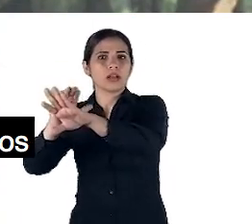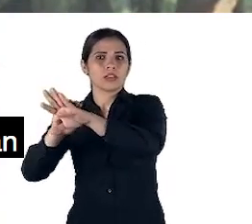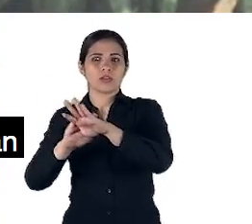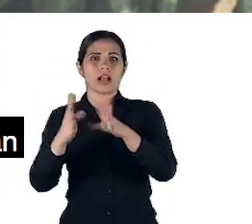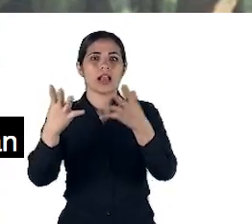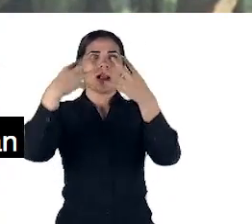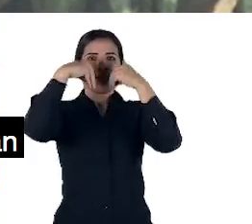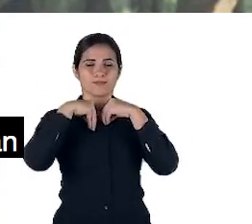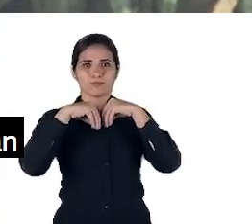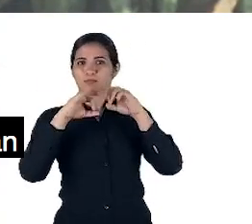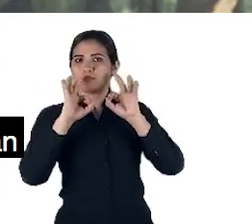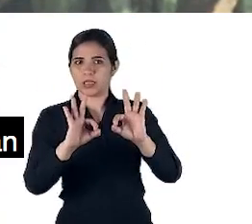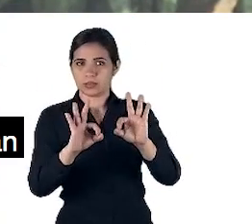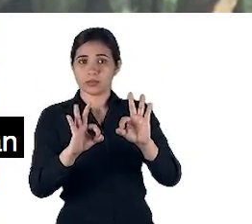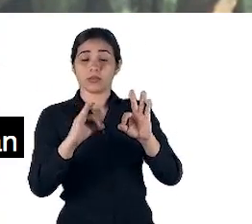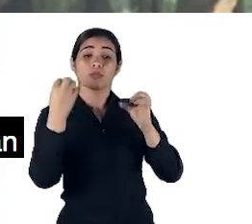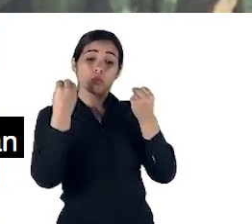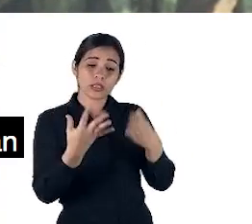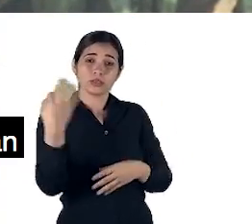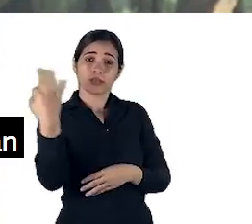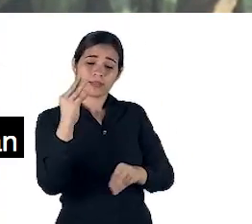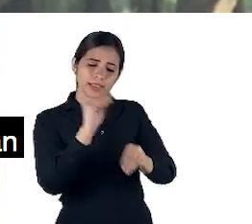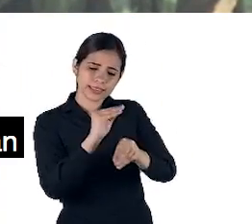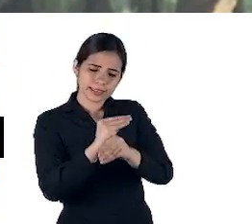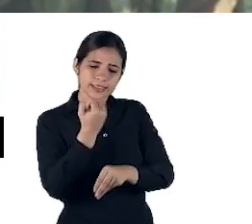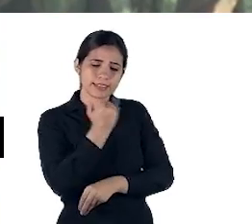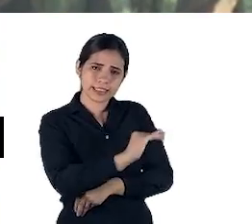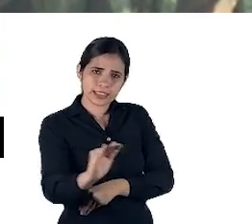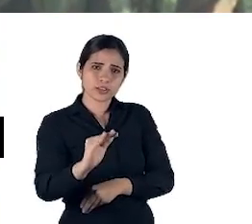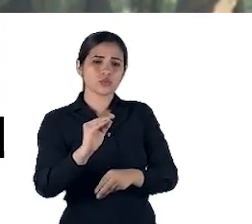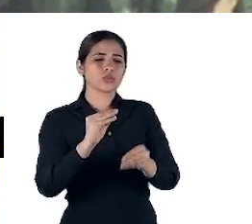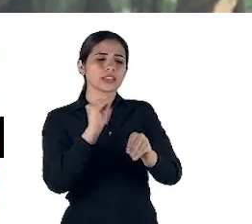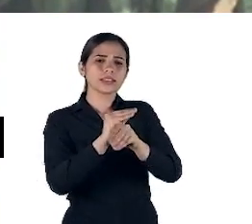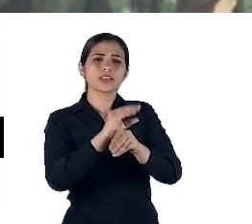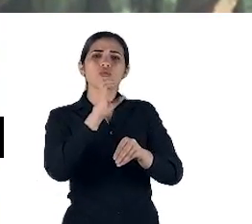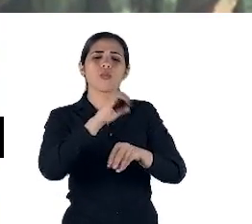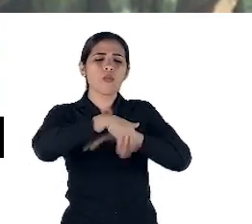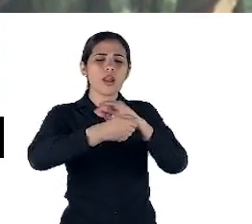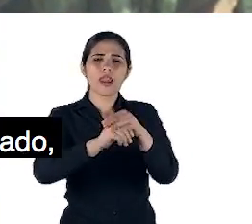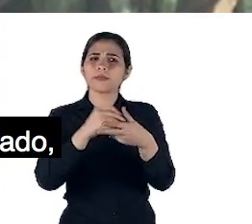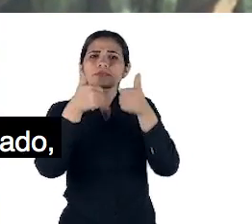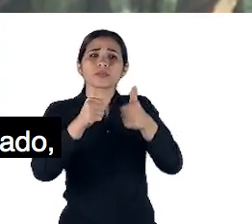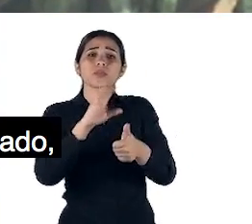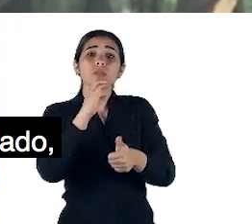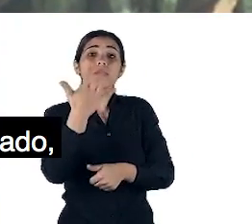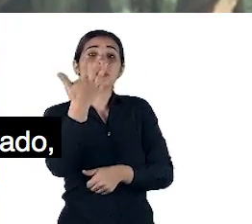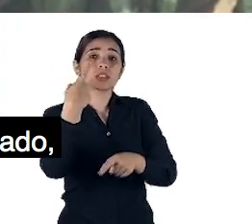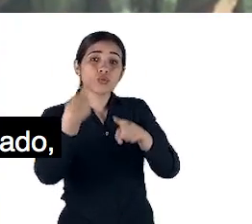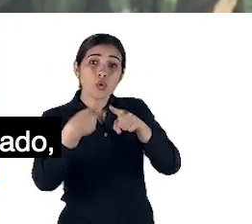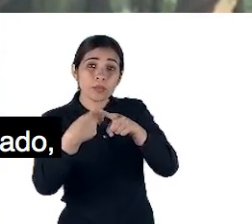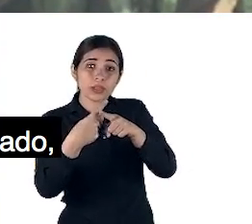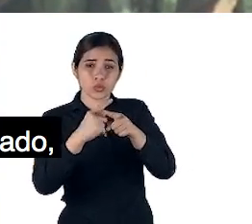chicos y nosotros mismos, tenemos que mostrarle a los niños a lavar cómo se lava la mano. Una buena higiene de manos, 5 minutos por lo menos.